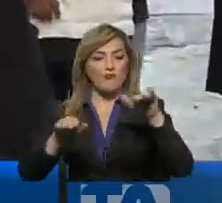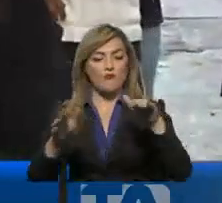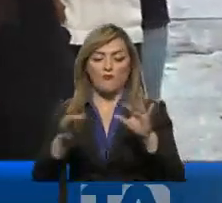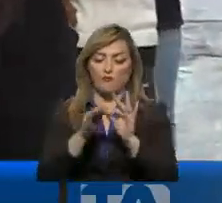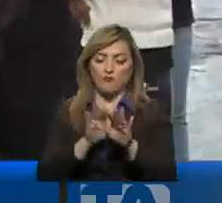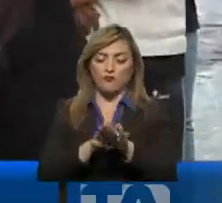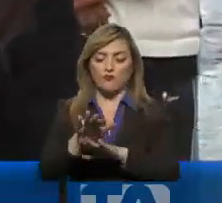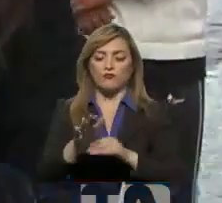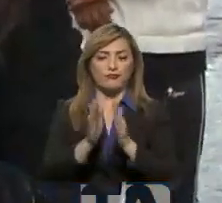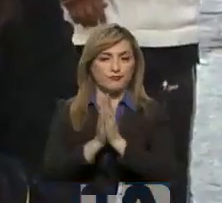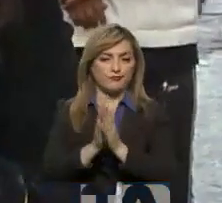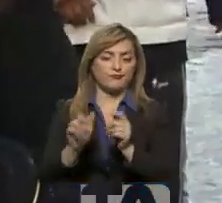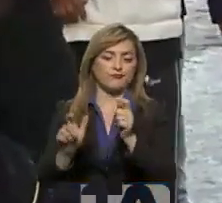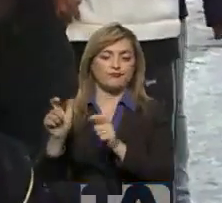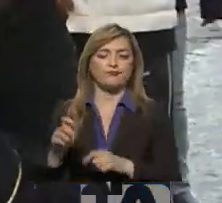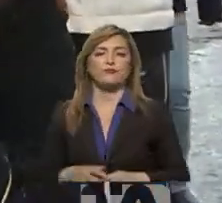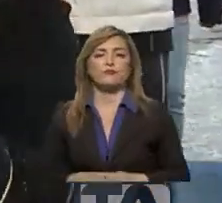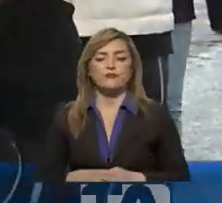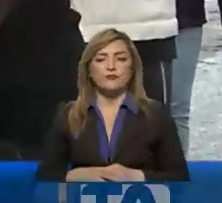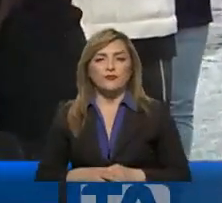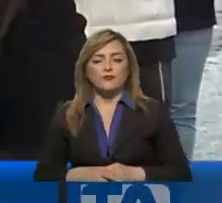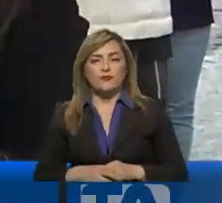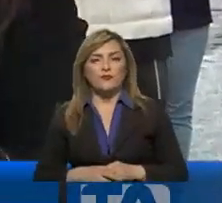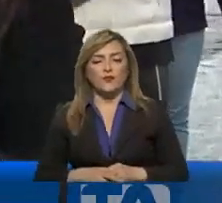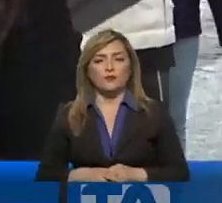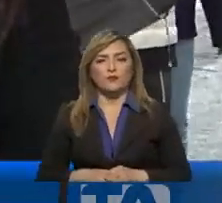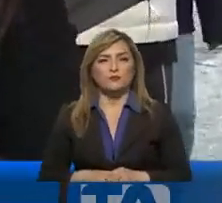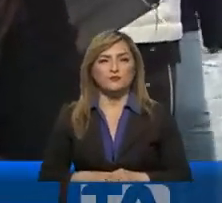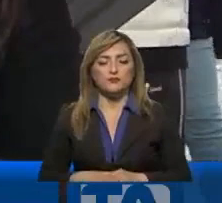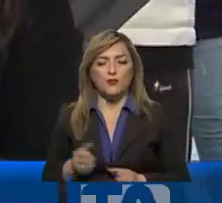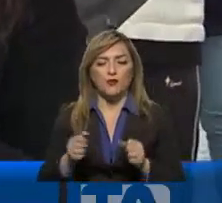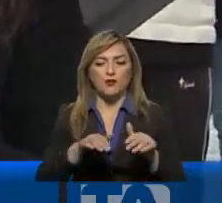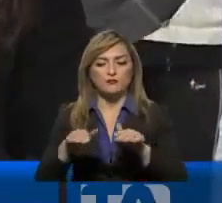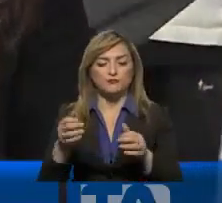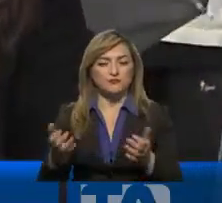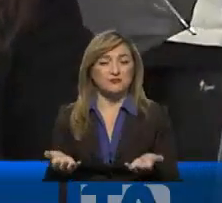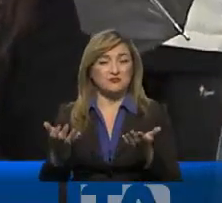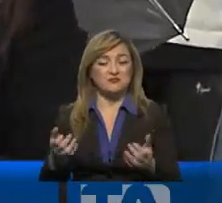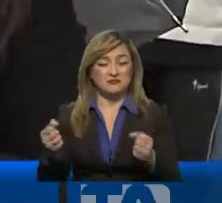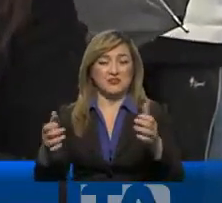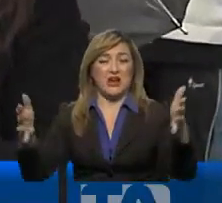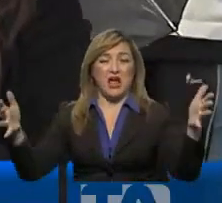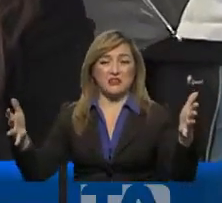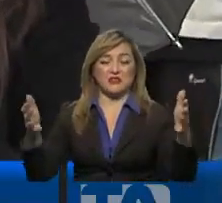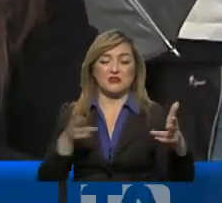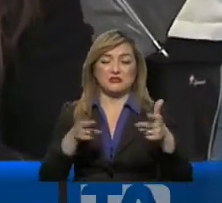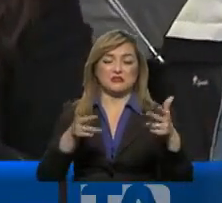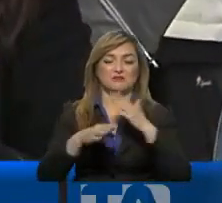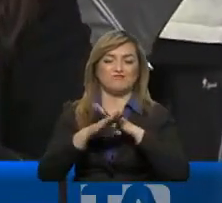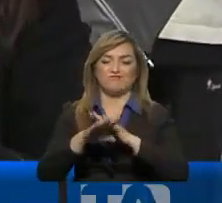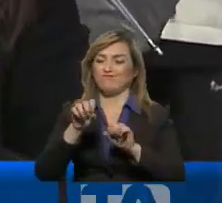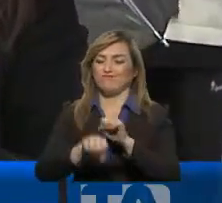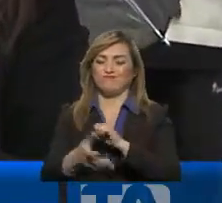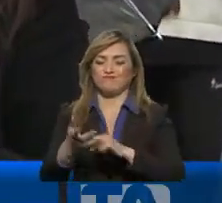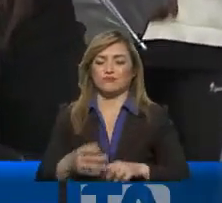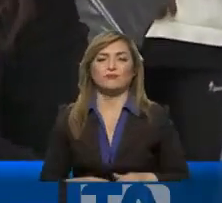la repavimentación como piden los vecinos y además que se restringe el paso de los vehículos pesados, sobre todo volquetas, que están generando tanto daño a los